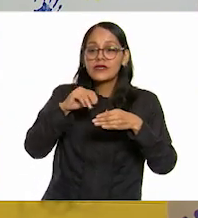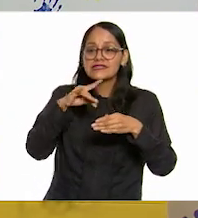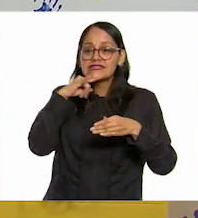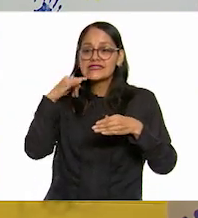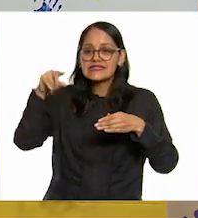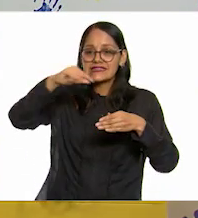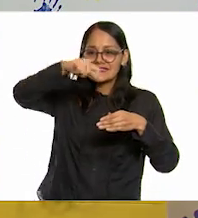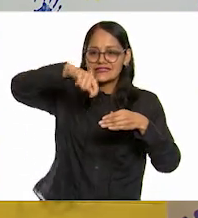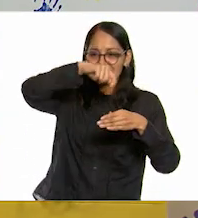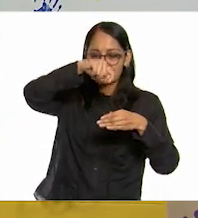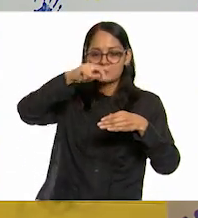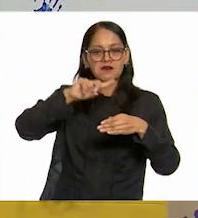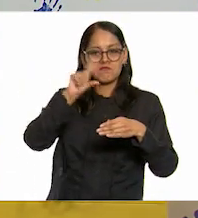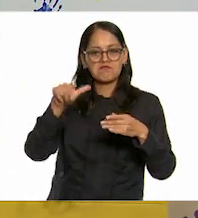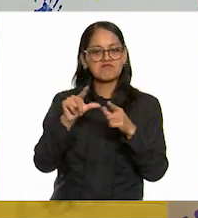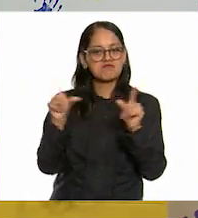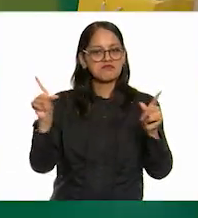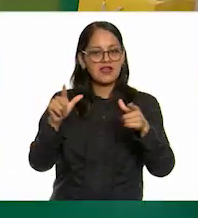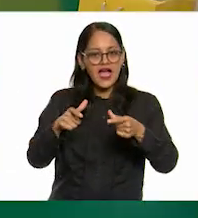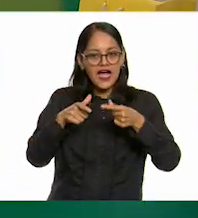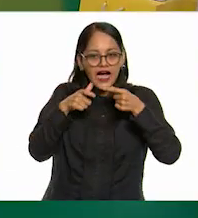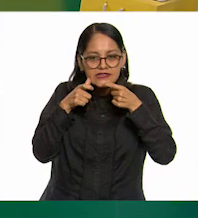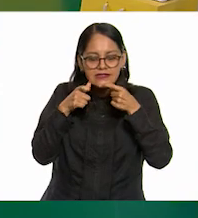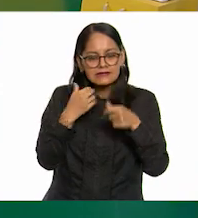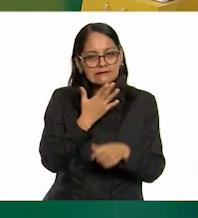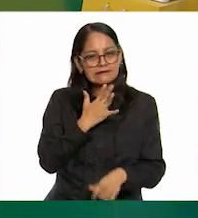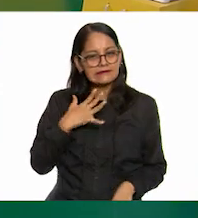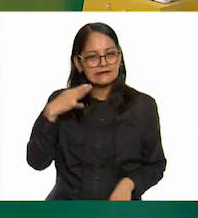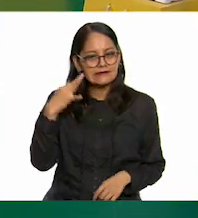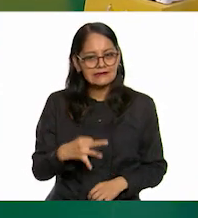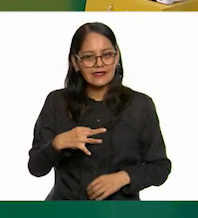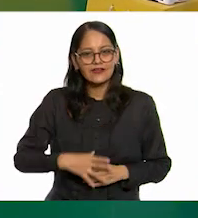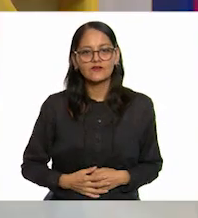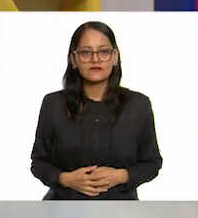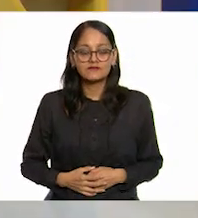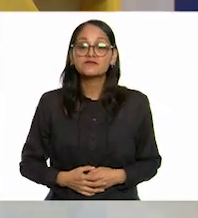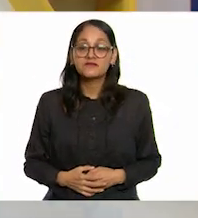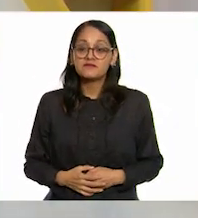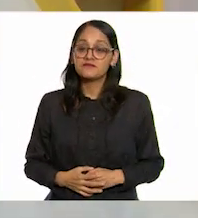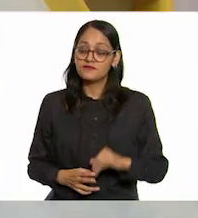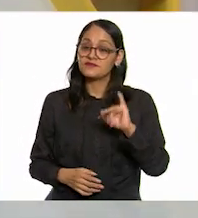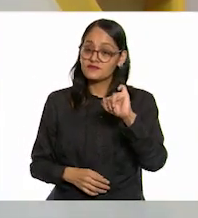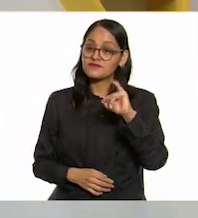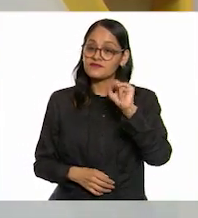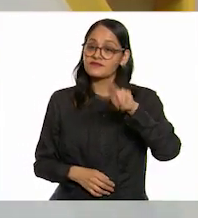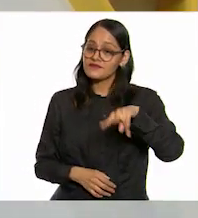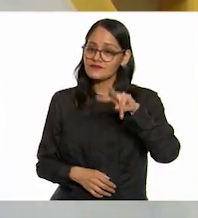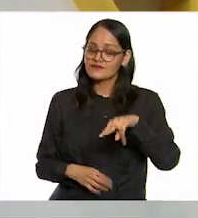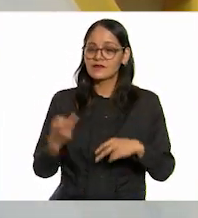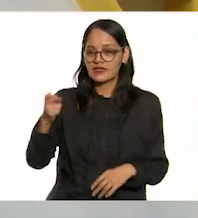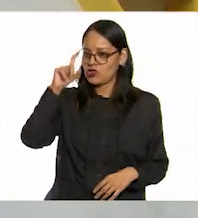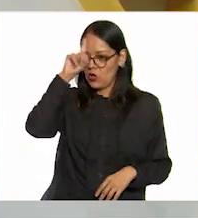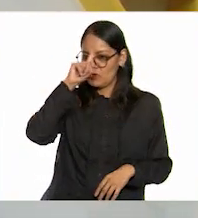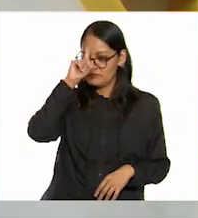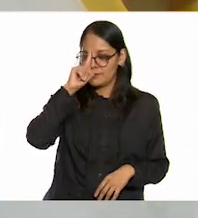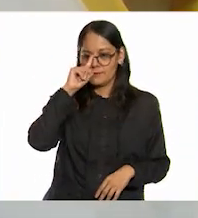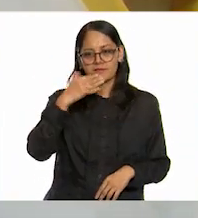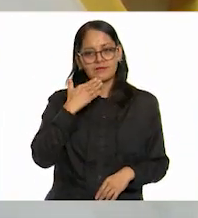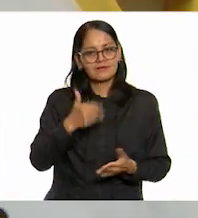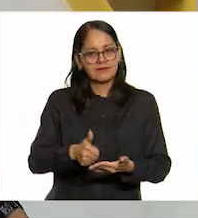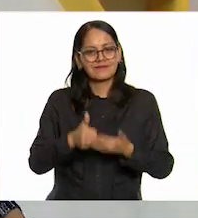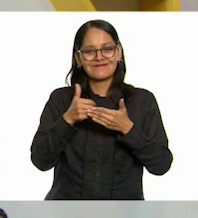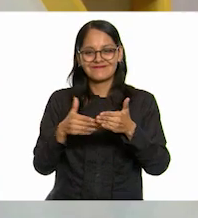y mira, listo, qué rico saben. ¡Ay, qué rico! Sin duda, esta es una excelente recomendación